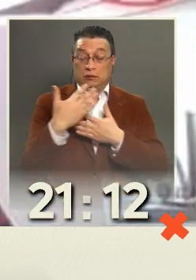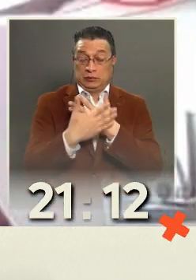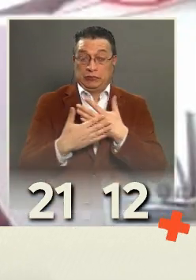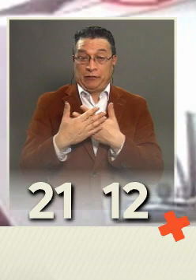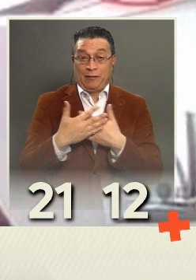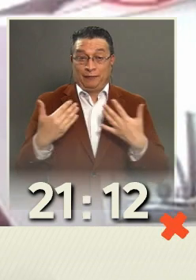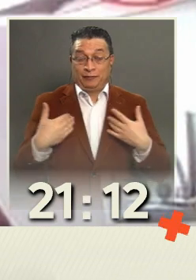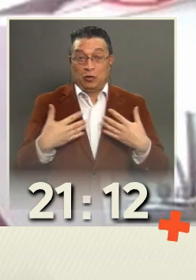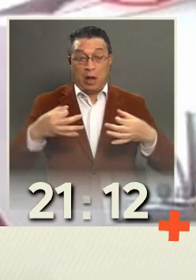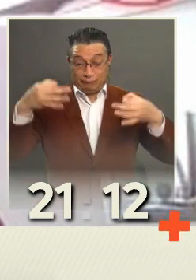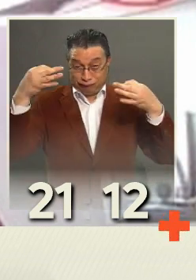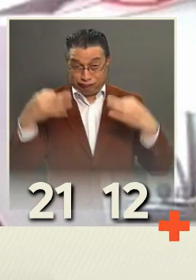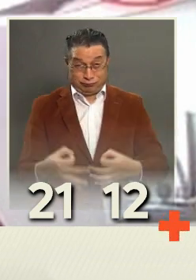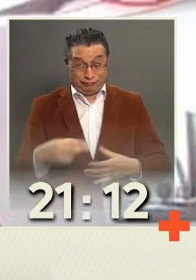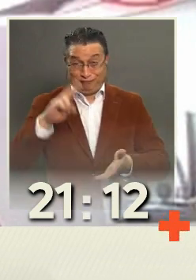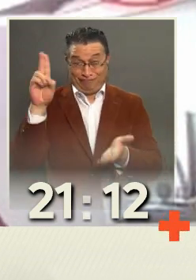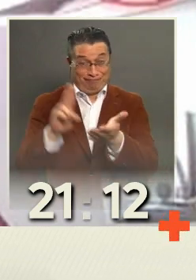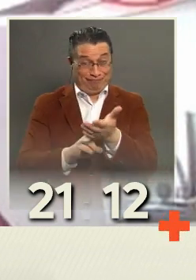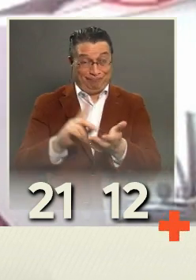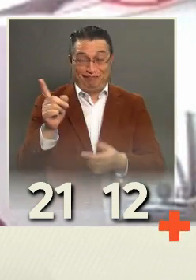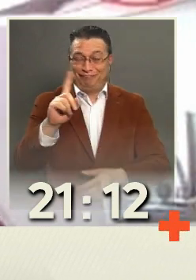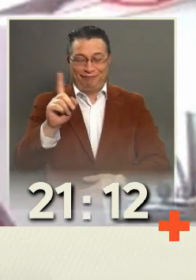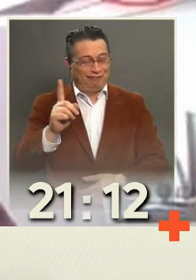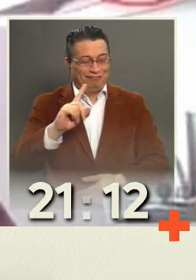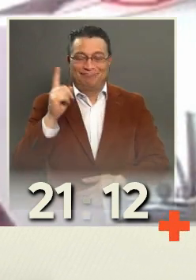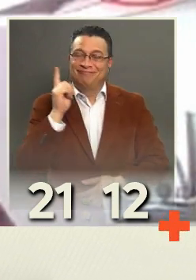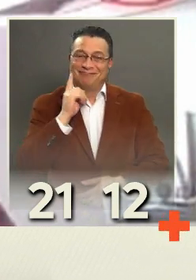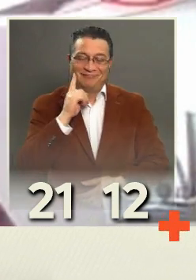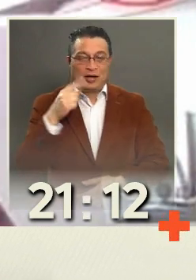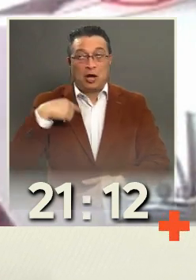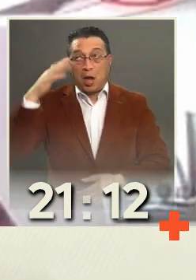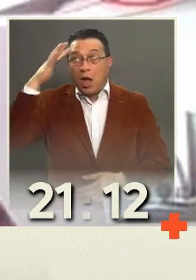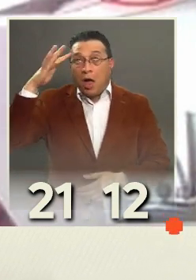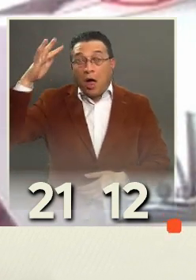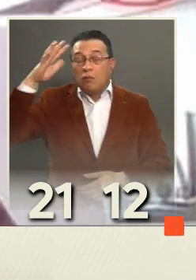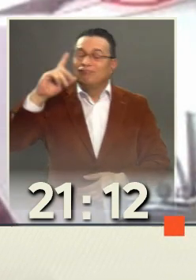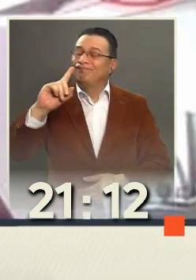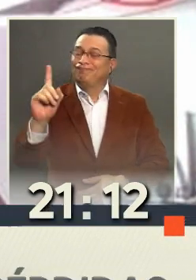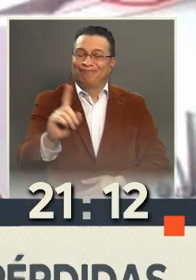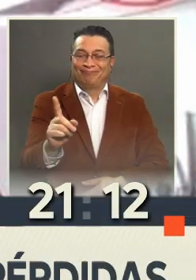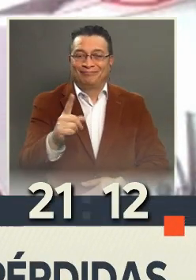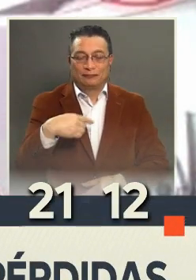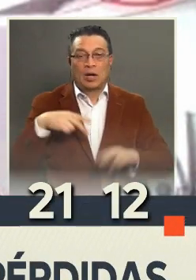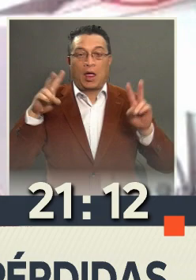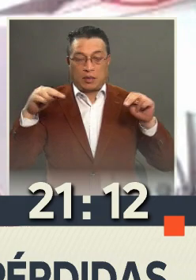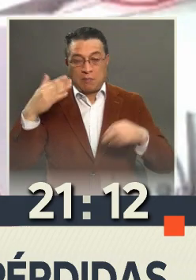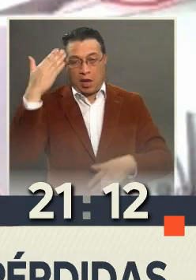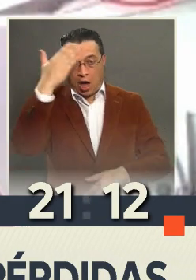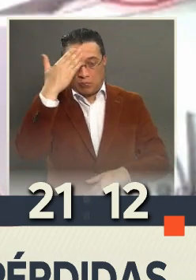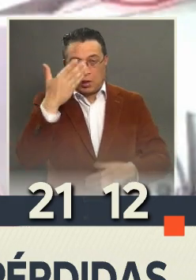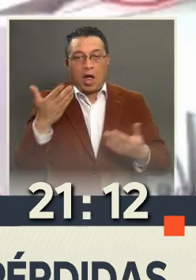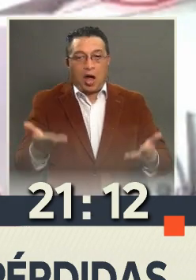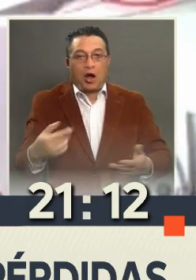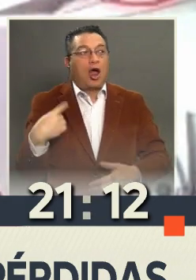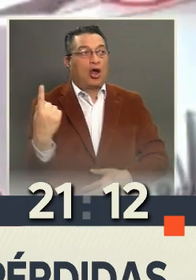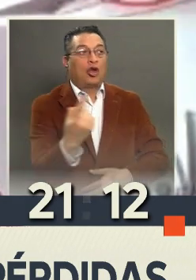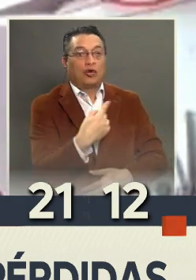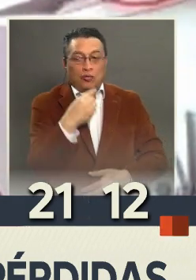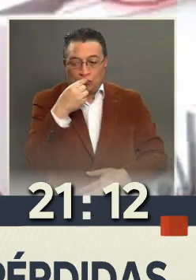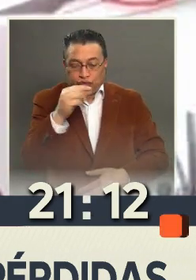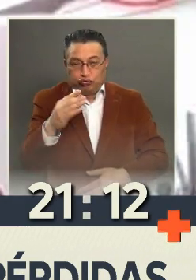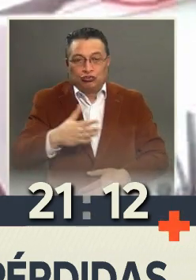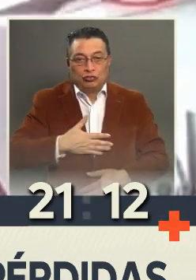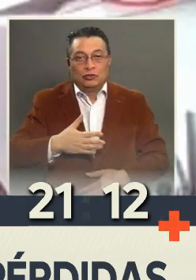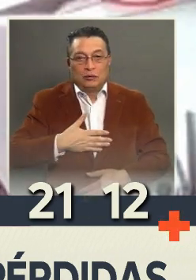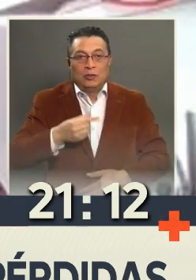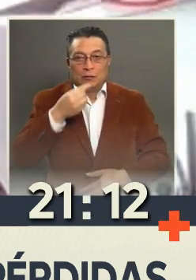tan real como uno lo imaginara o lo quisiera. Todo este tema nos complica, sobre todo a aquellas personas que estamos